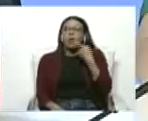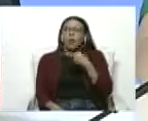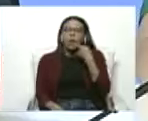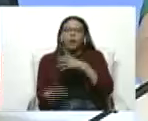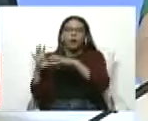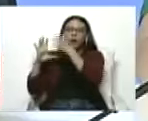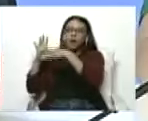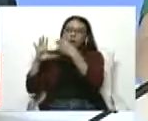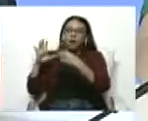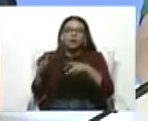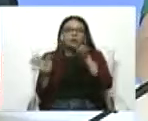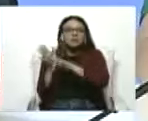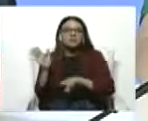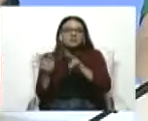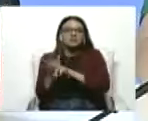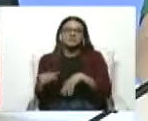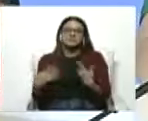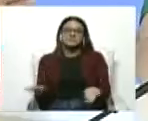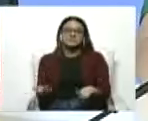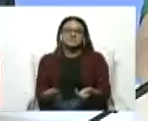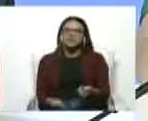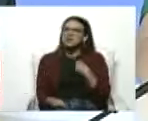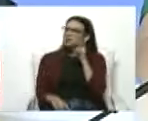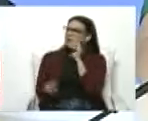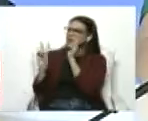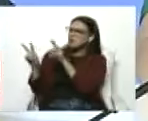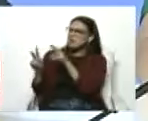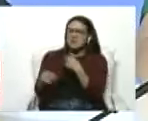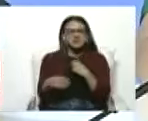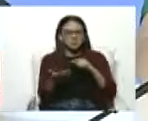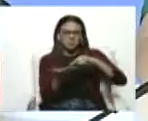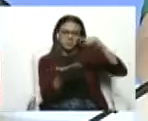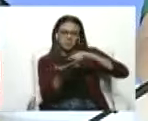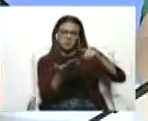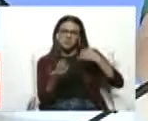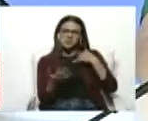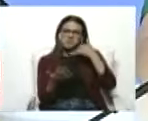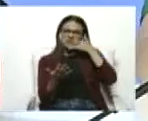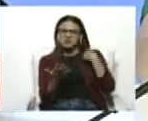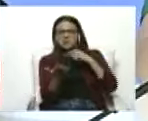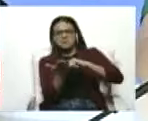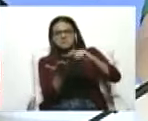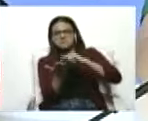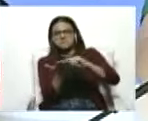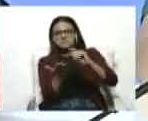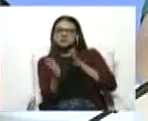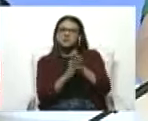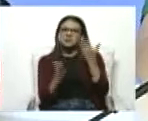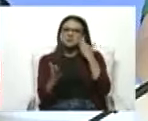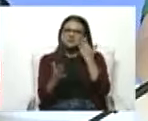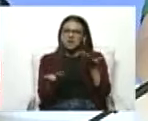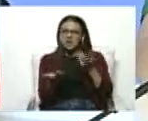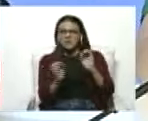Ahorita, uno disfruta, ¿no? Uno se mete en las redes y uno dice, Dios mío, qué